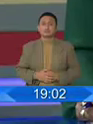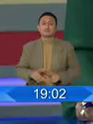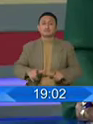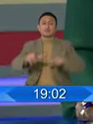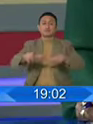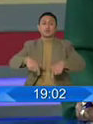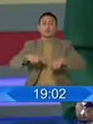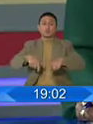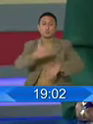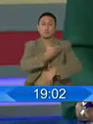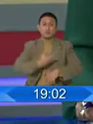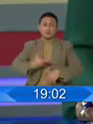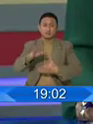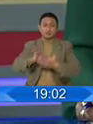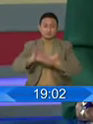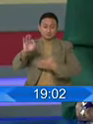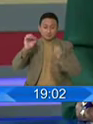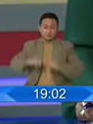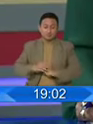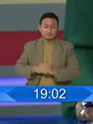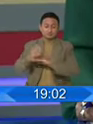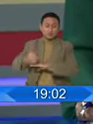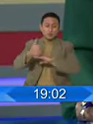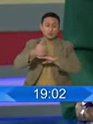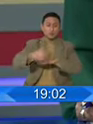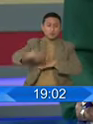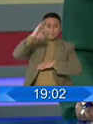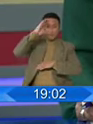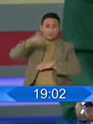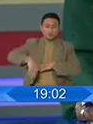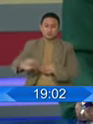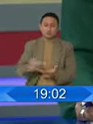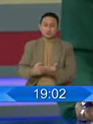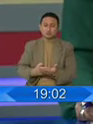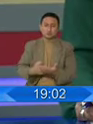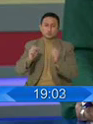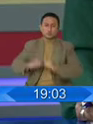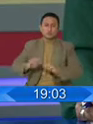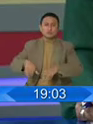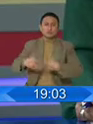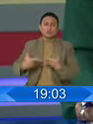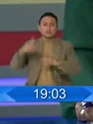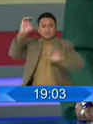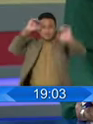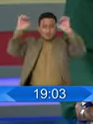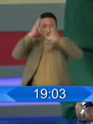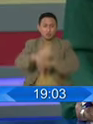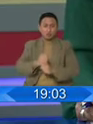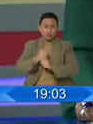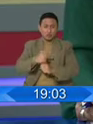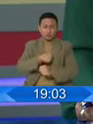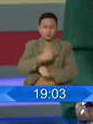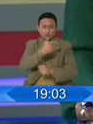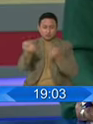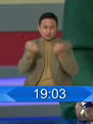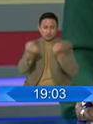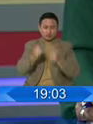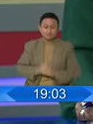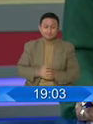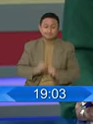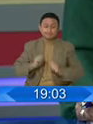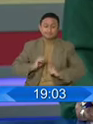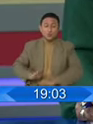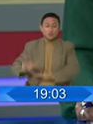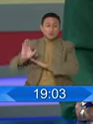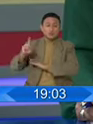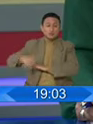Moreno, presidente electo, se reunió con las máximas autoridades de la Policía Nacional para establecer estrategias de seguridad durante su mandato. Además, se comprometió